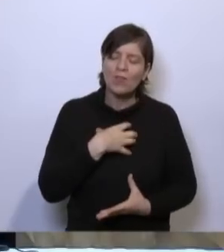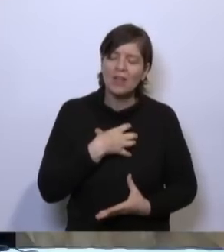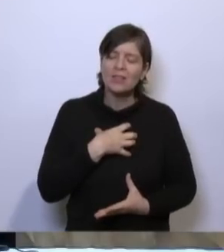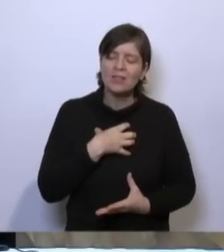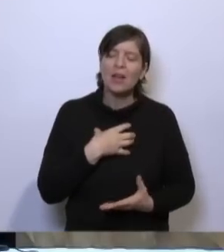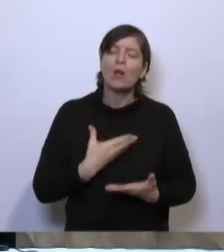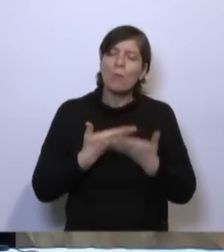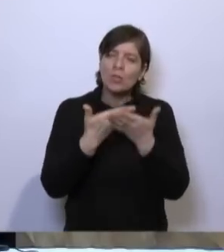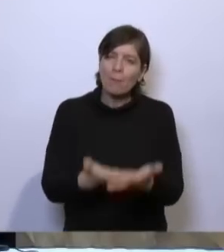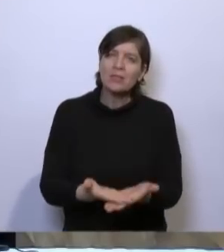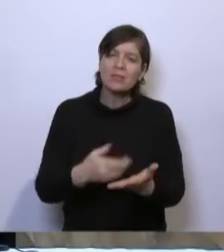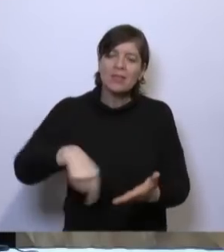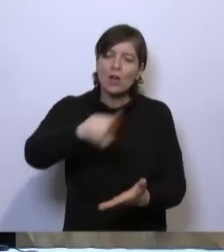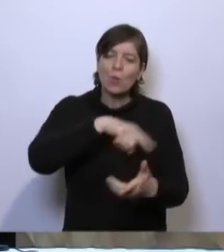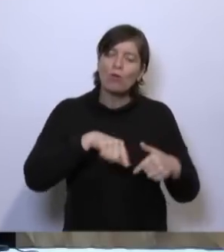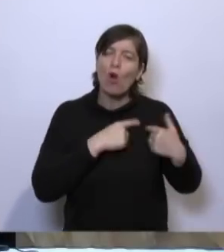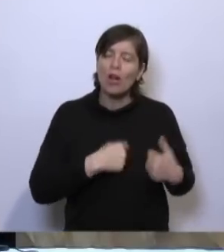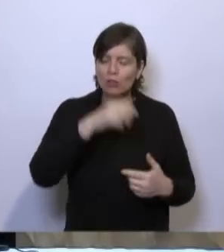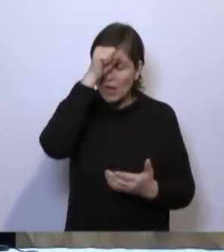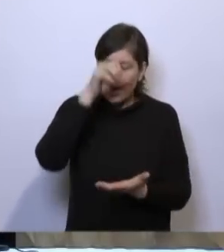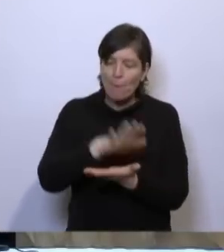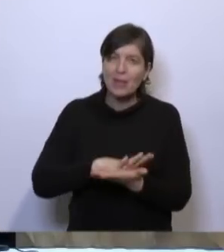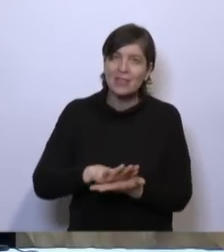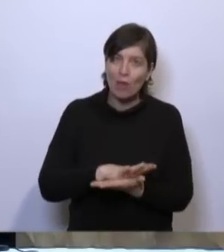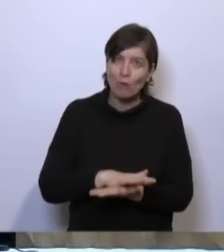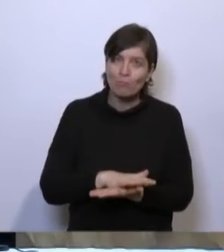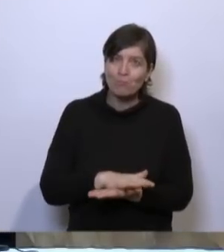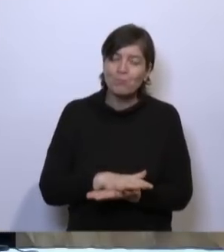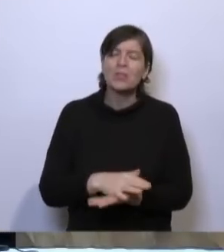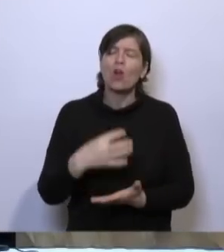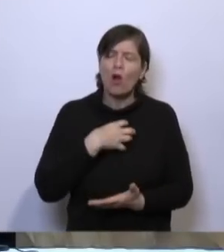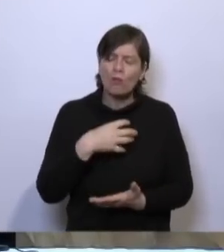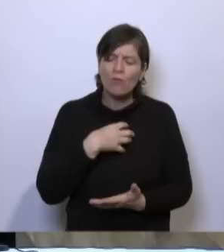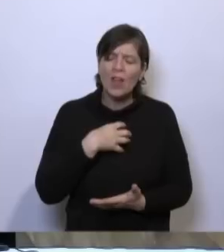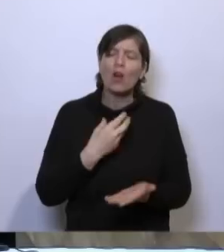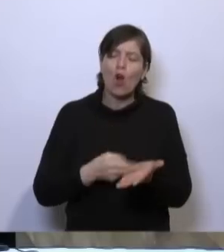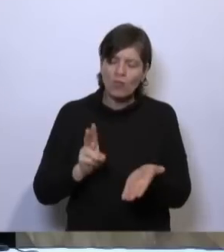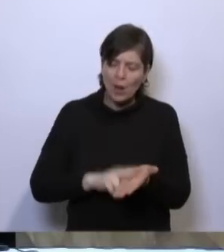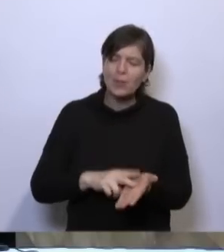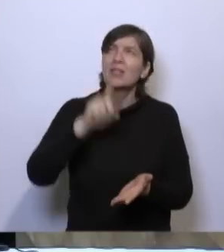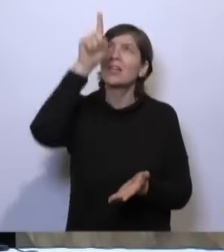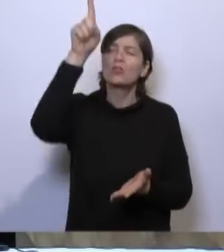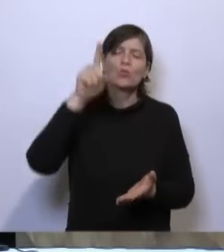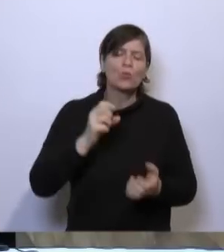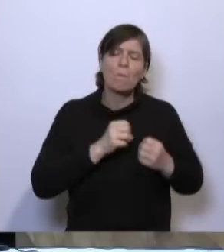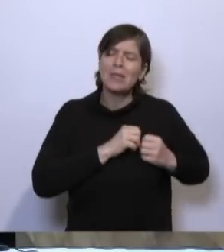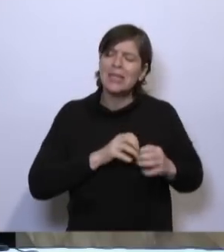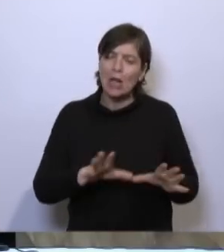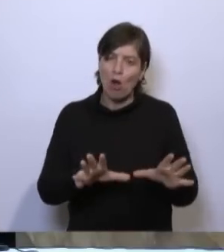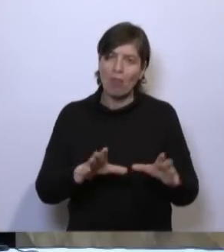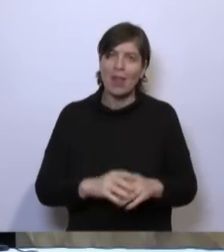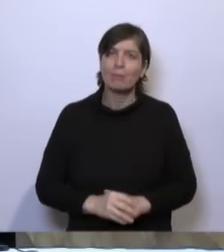podemos presentar nuestro corazón arrepentido y confiar una vez más en su infinita